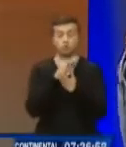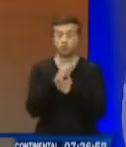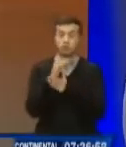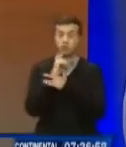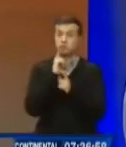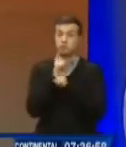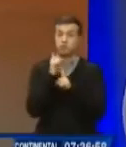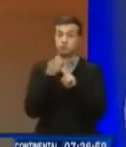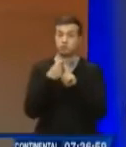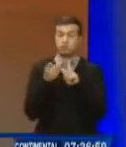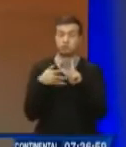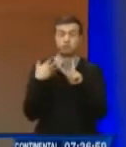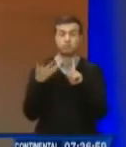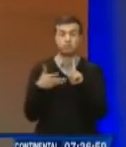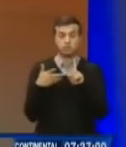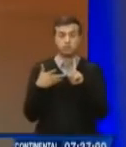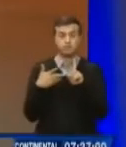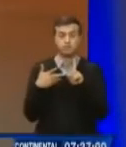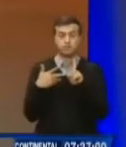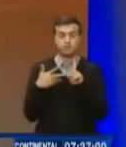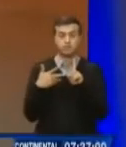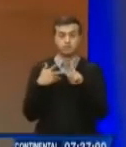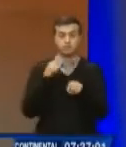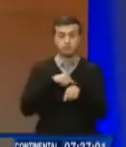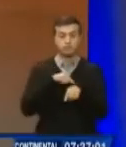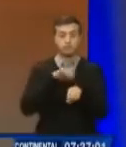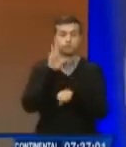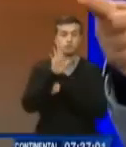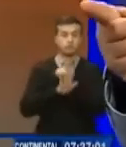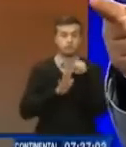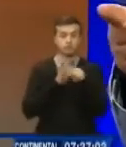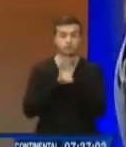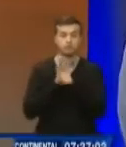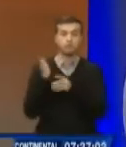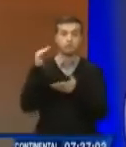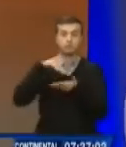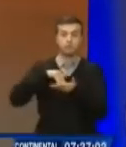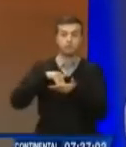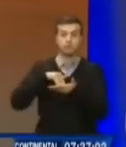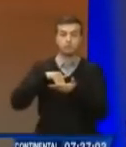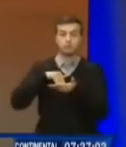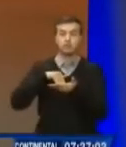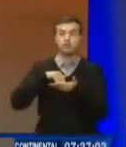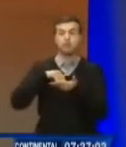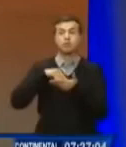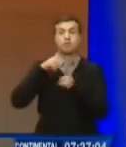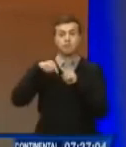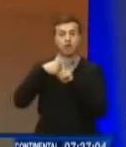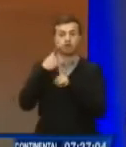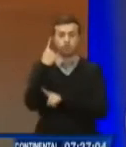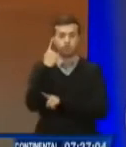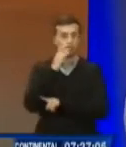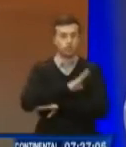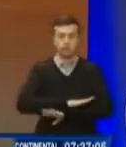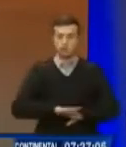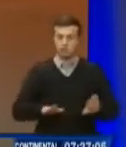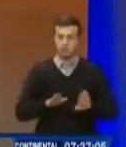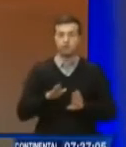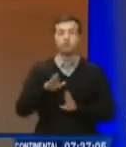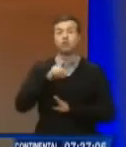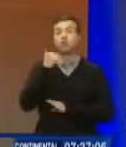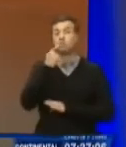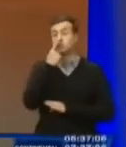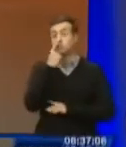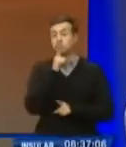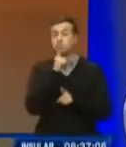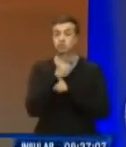uno es que haya un período de cinco años con una religión y la otra que me parece mucho más interesante es que haya